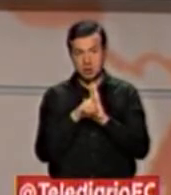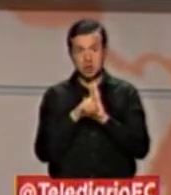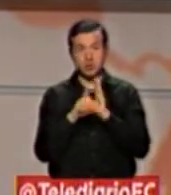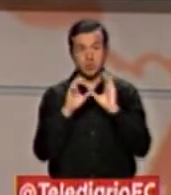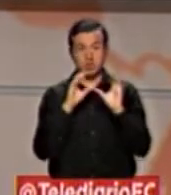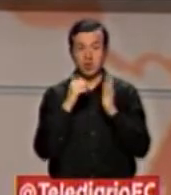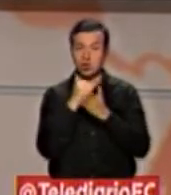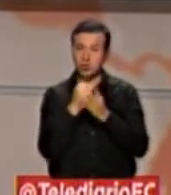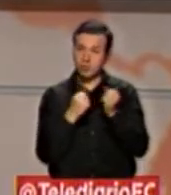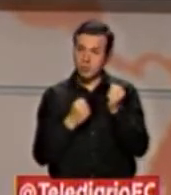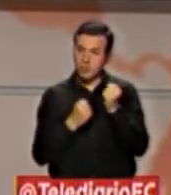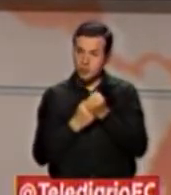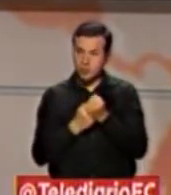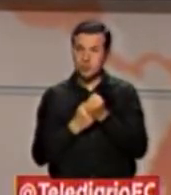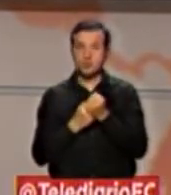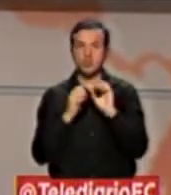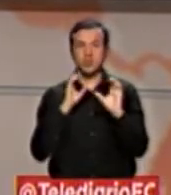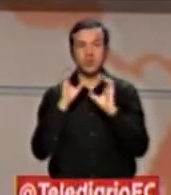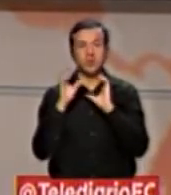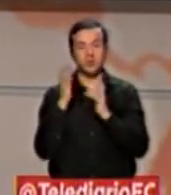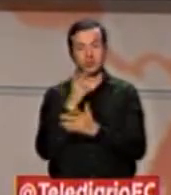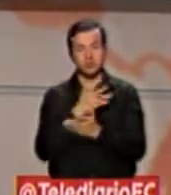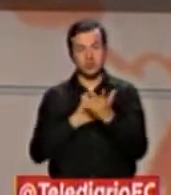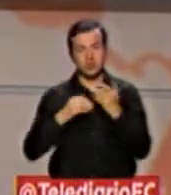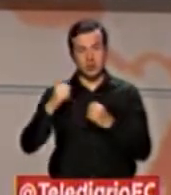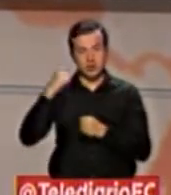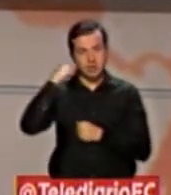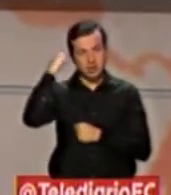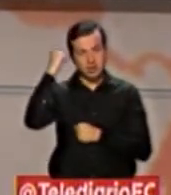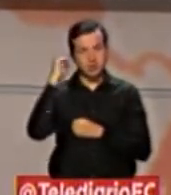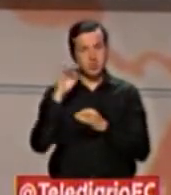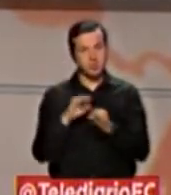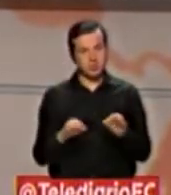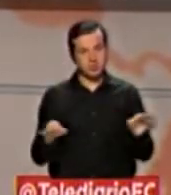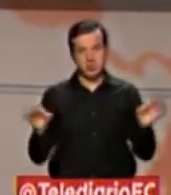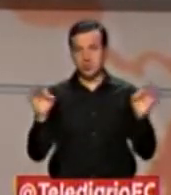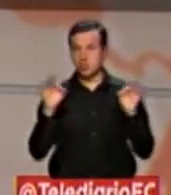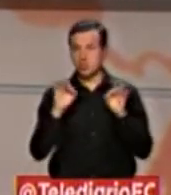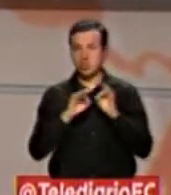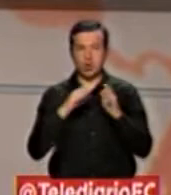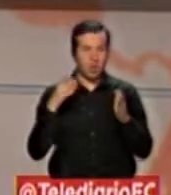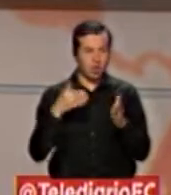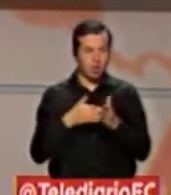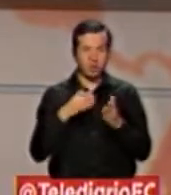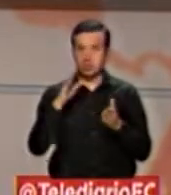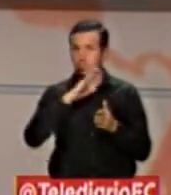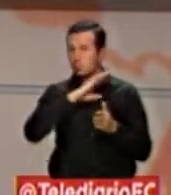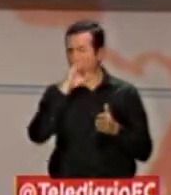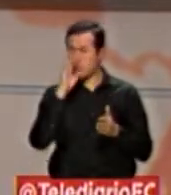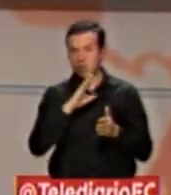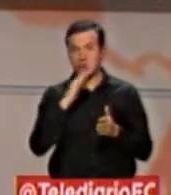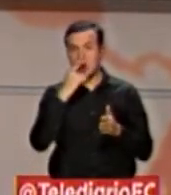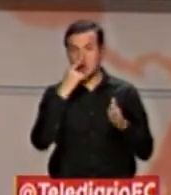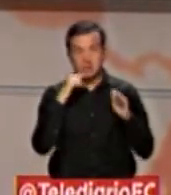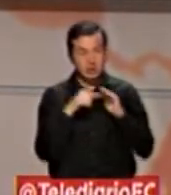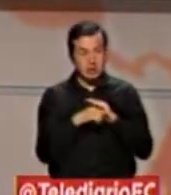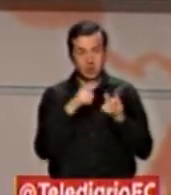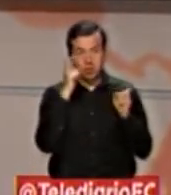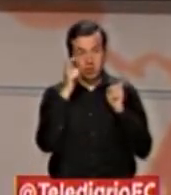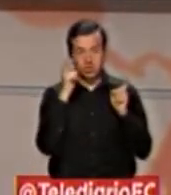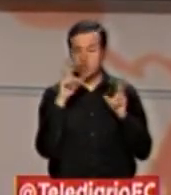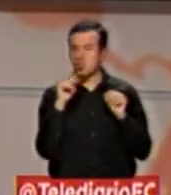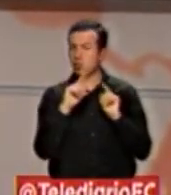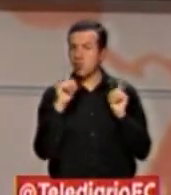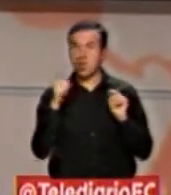para establecer a la comunicación como un derecho fundamental que nunca más sea mancillado, que nunca más sea intervenido por ningún